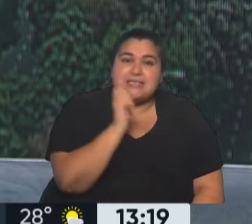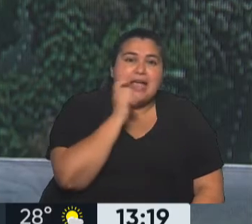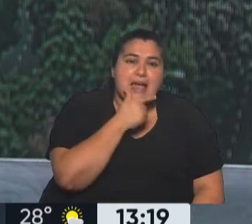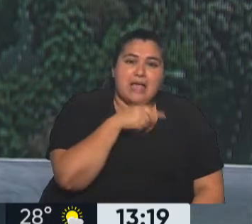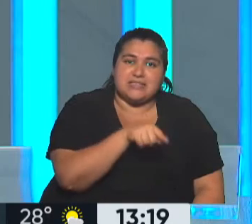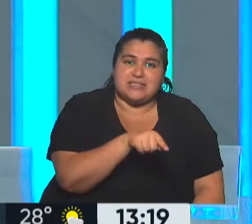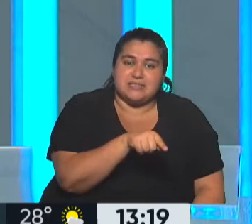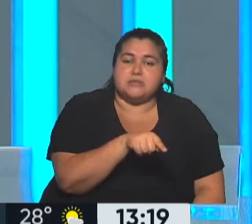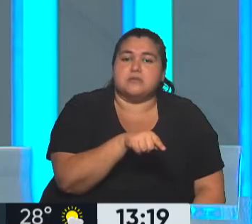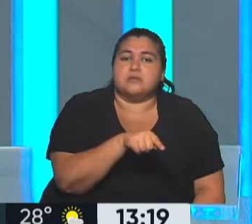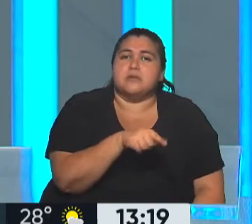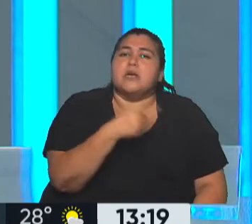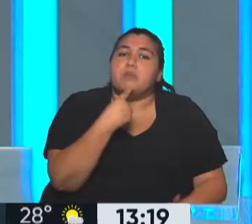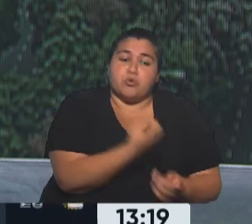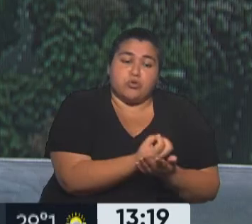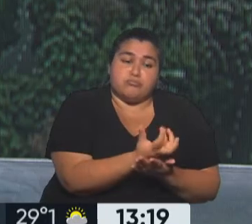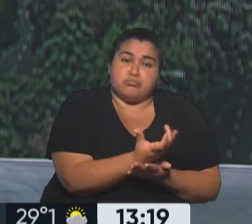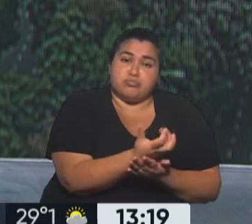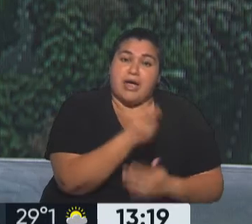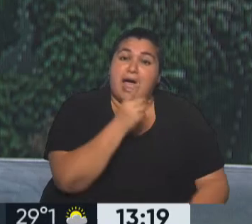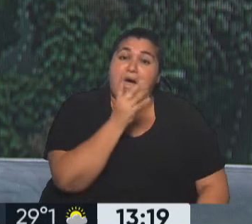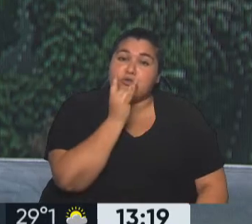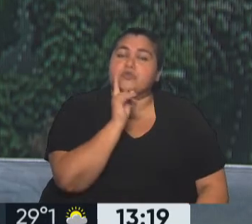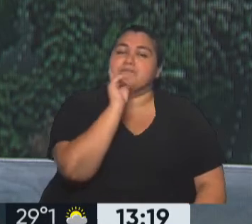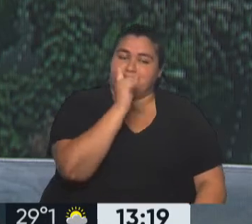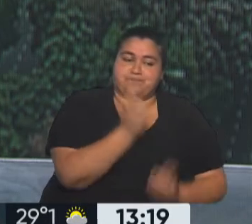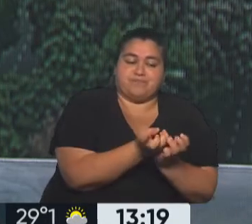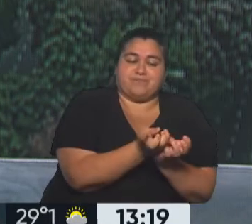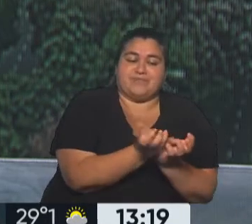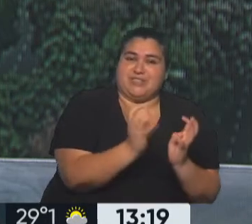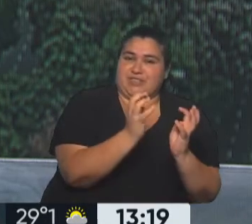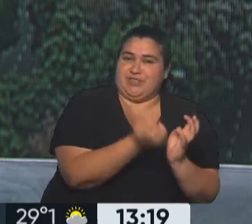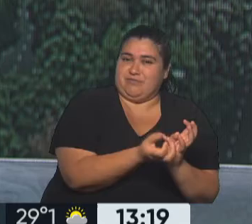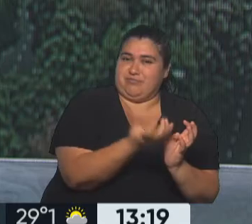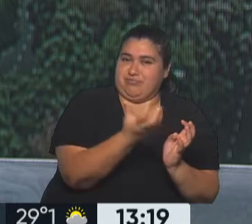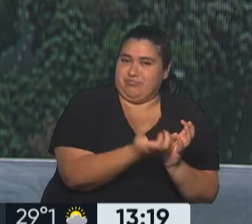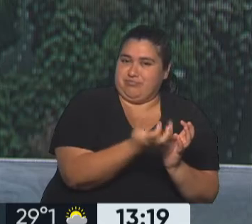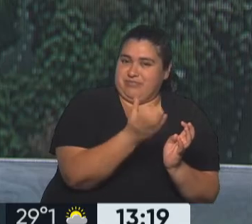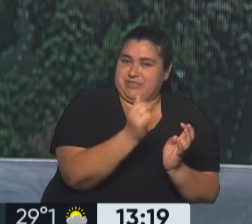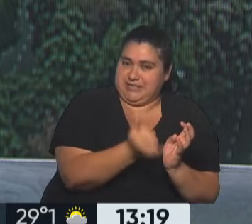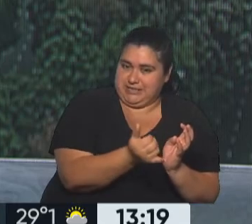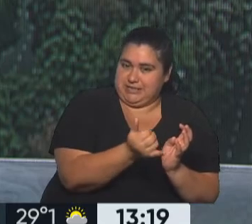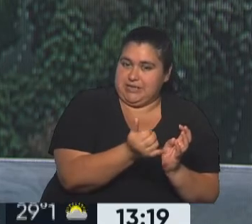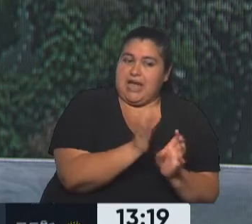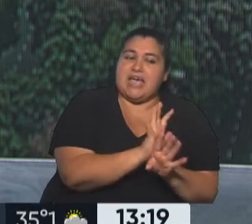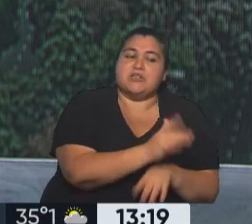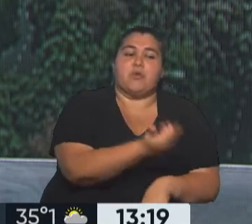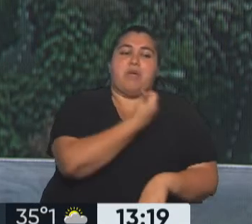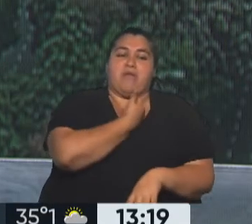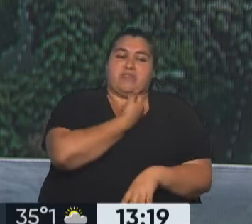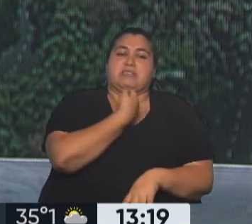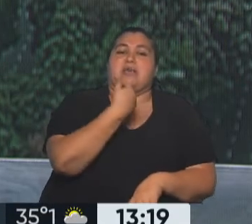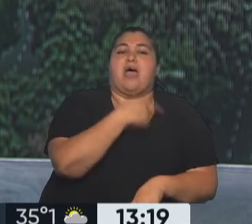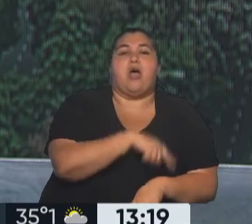un gas que debe ser azul. La llama debe La ser llama. azul. La llama debe ser azul y eso nos indica que no hay monóxido de Claro. carbono, que